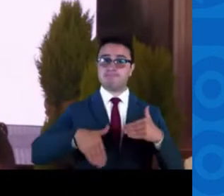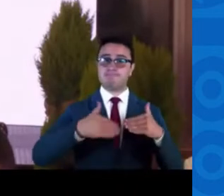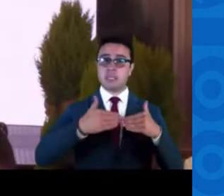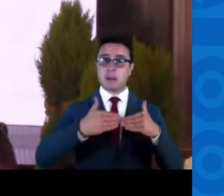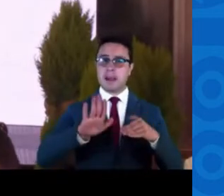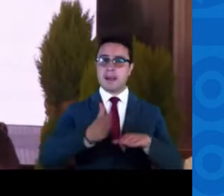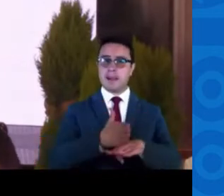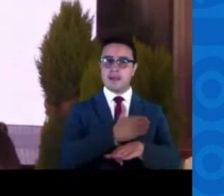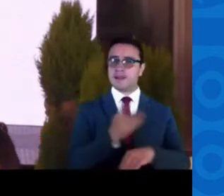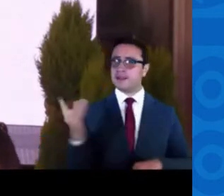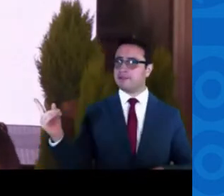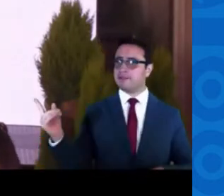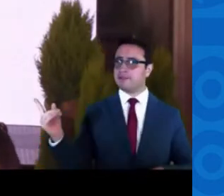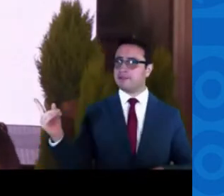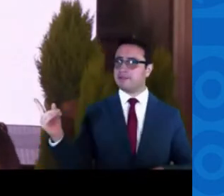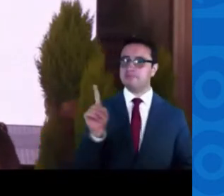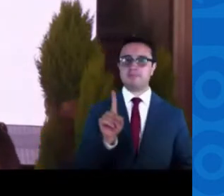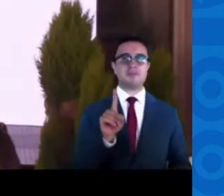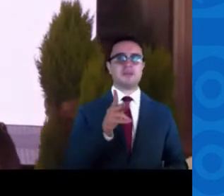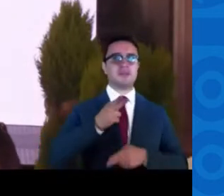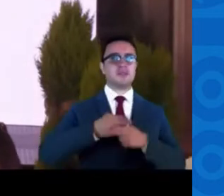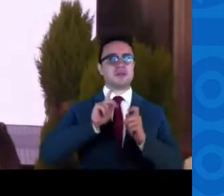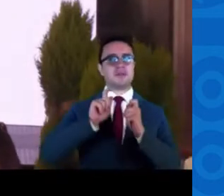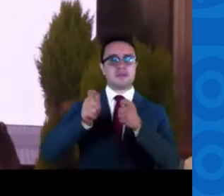beautiful video. Let's hear it for